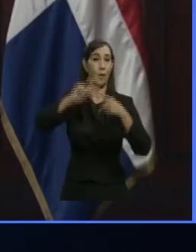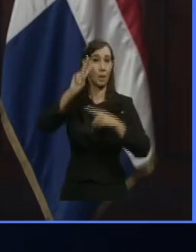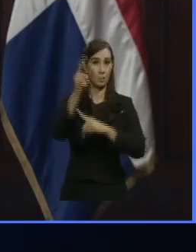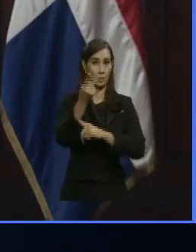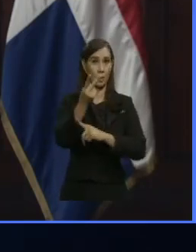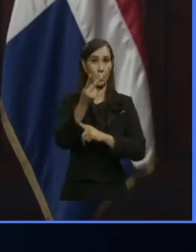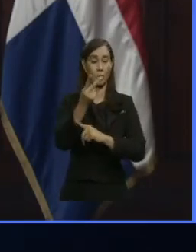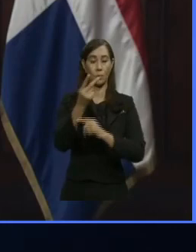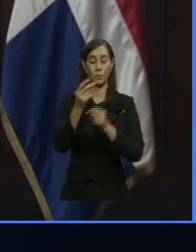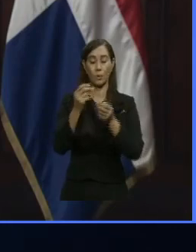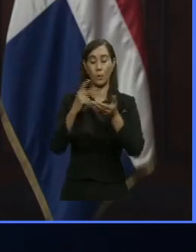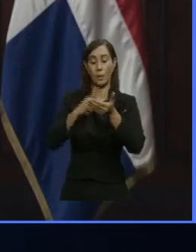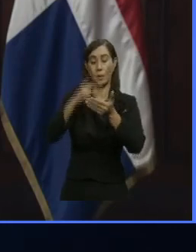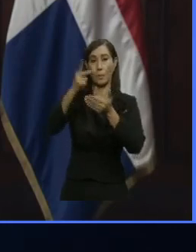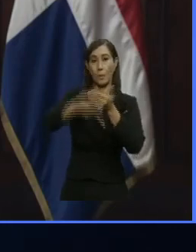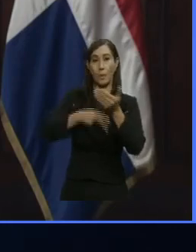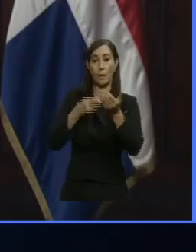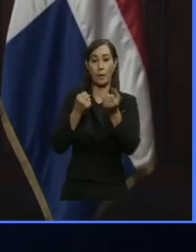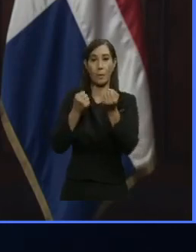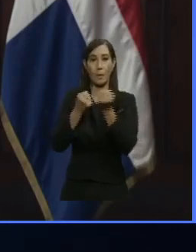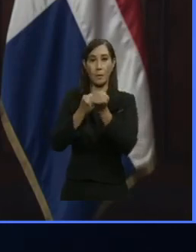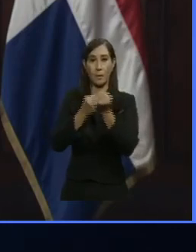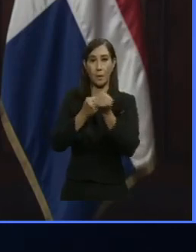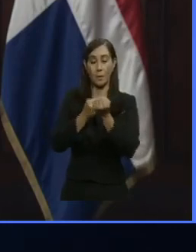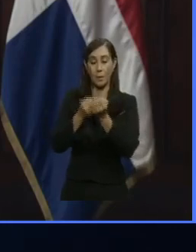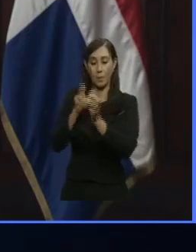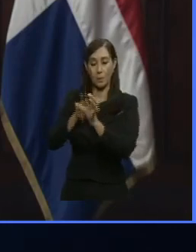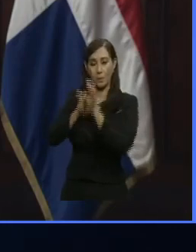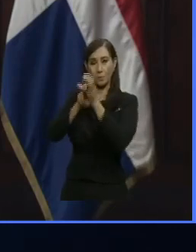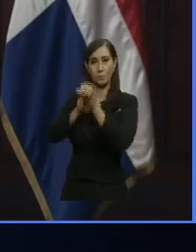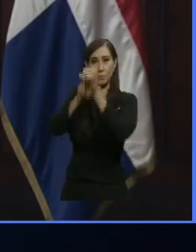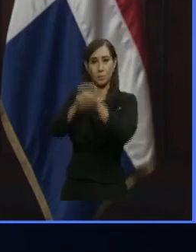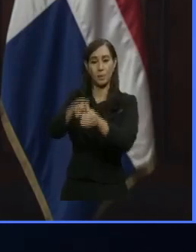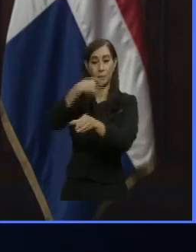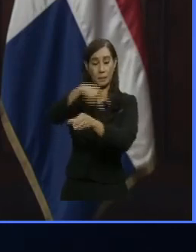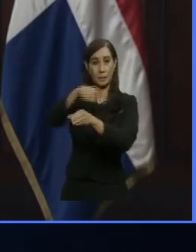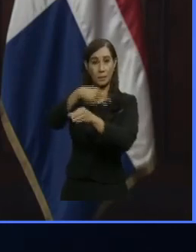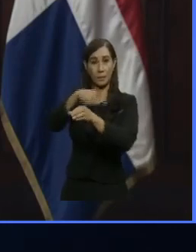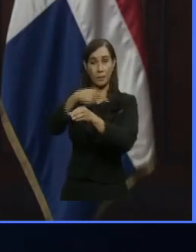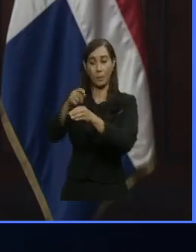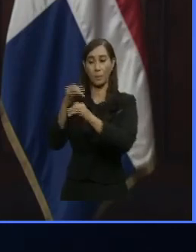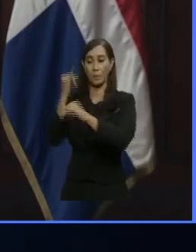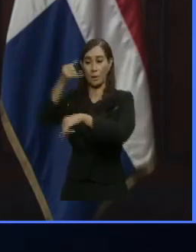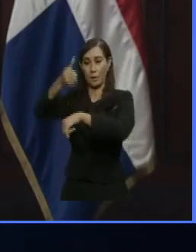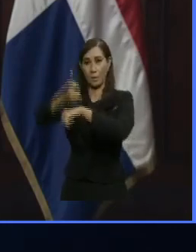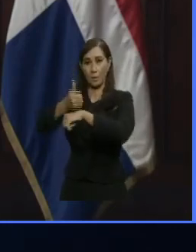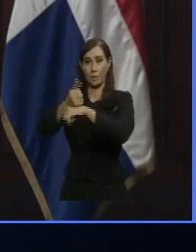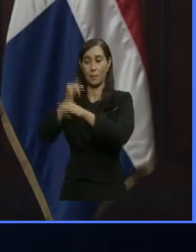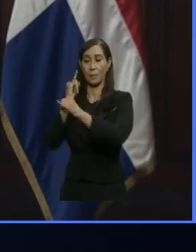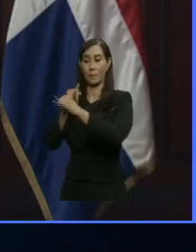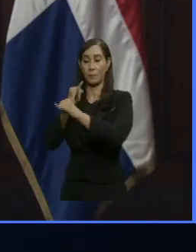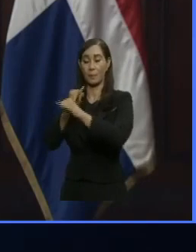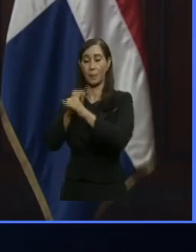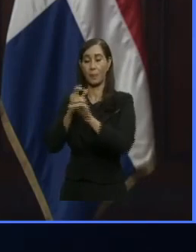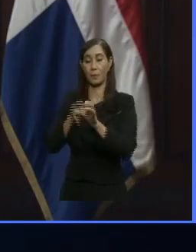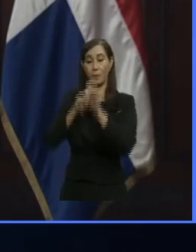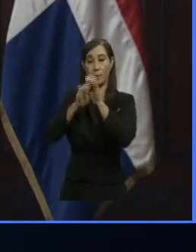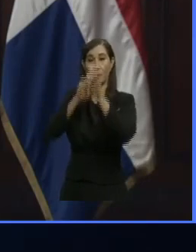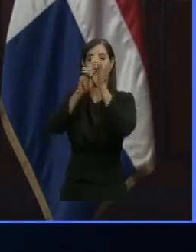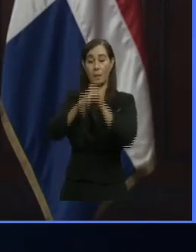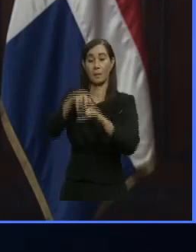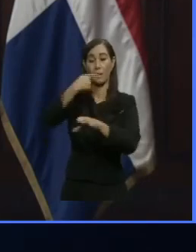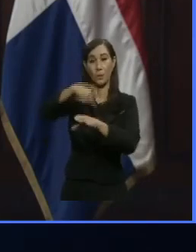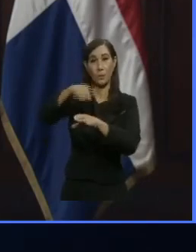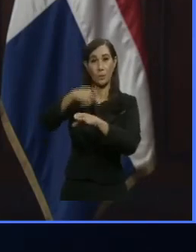señor jose rió presbot que es el que tiene el dolor de cabeza más grande en este momento porque es la persona que está manejando un presupuesto